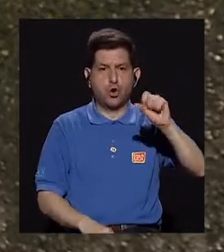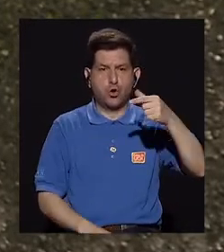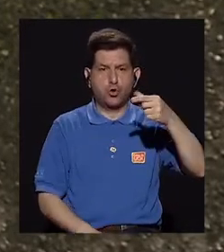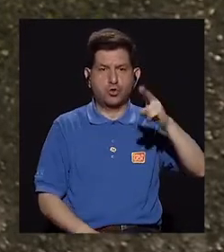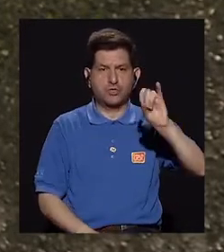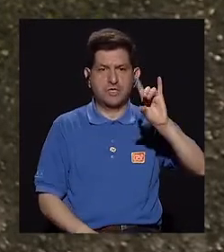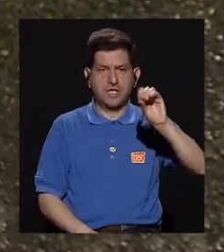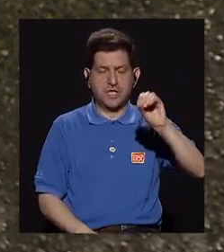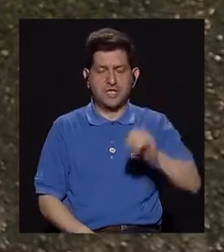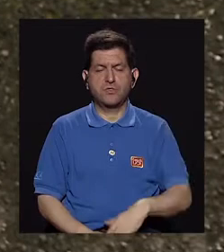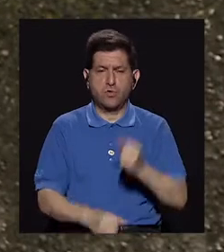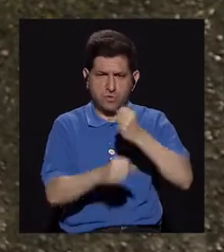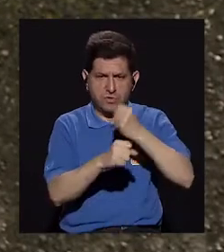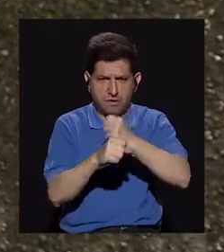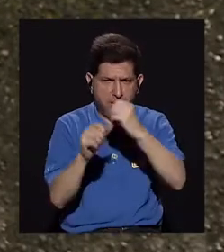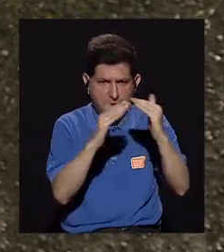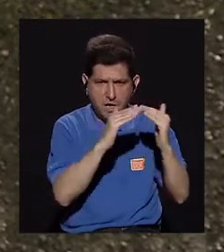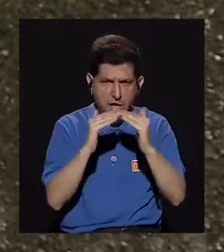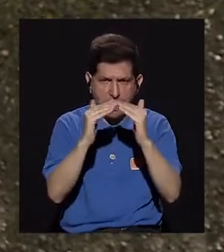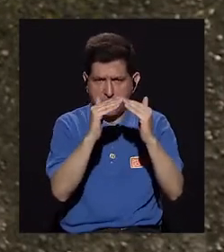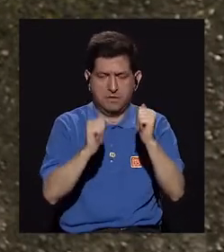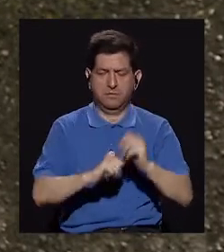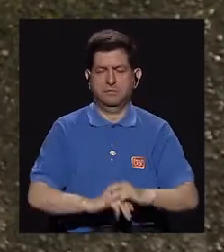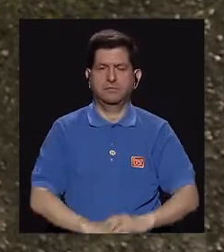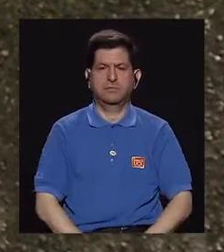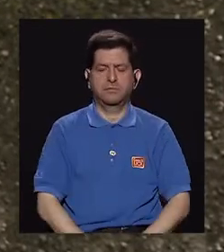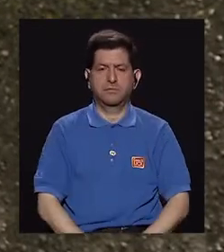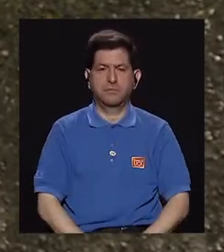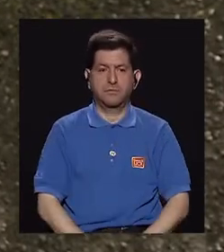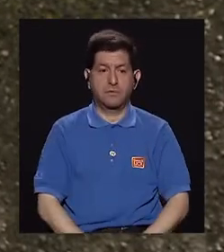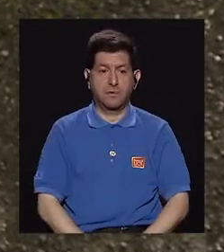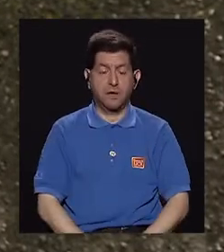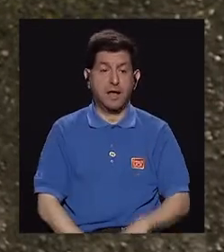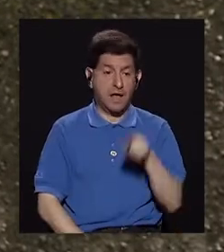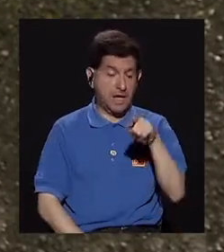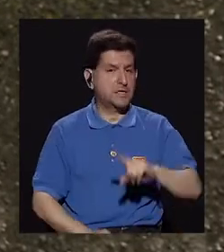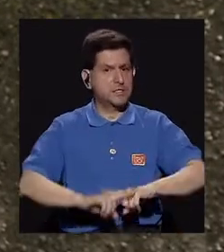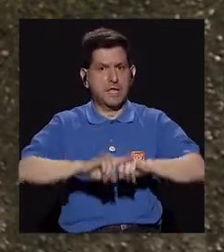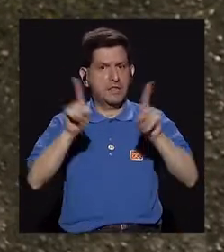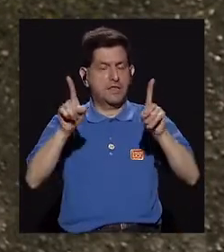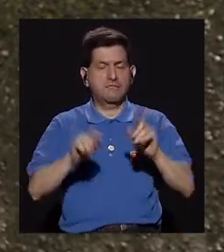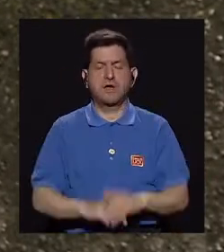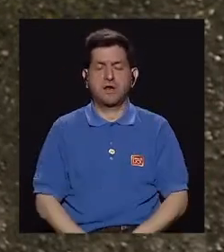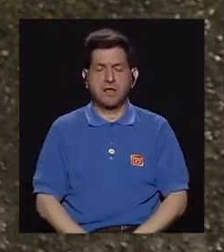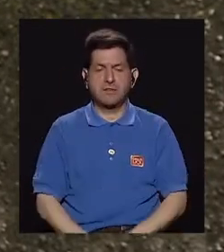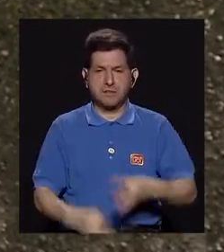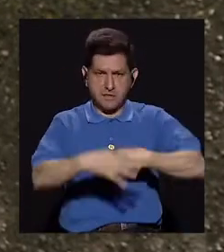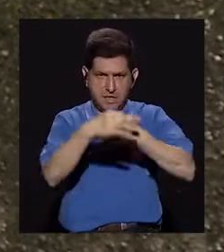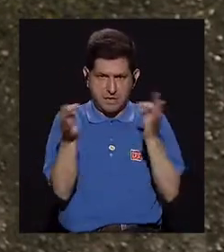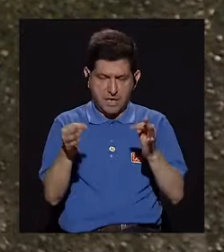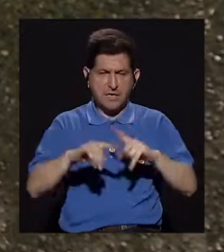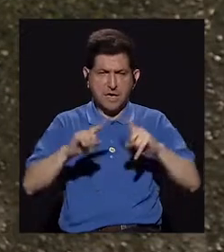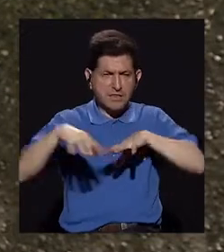de trabajo en comunidad, en un barrio, ¿verdad? Fue un tabú muy diferente que tuvo que amoldarse pues a muchas